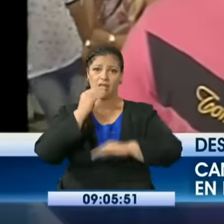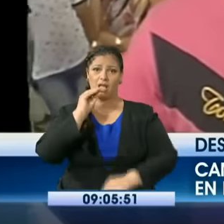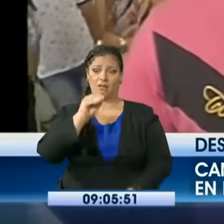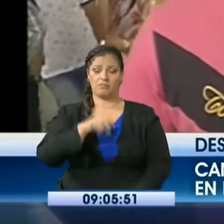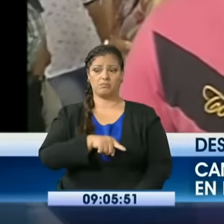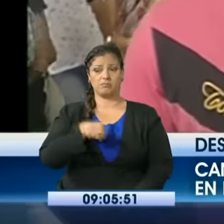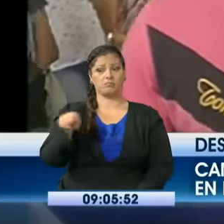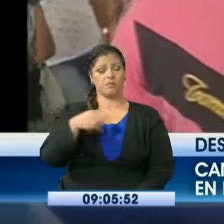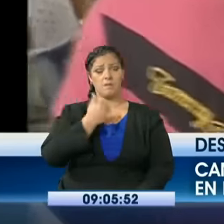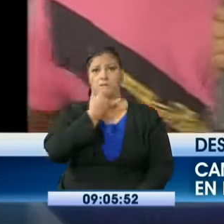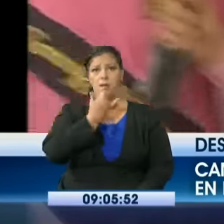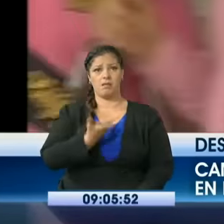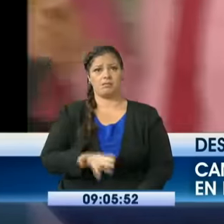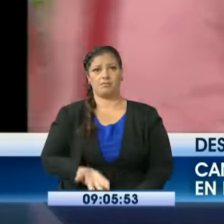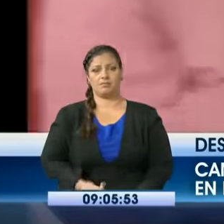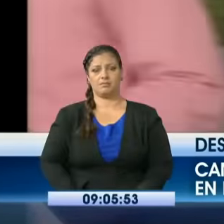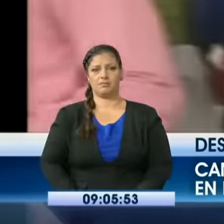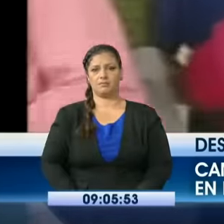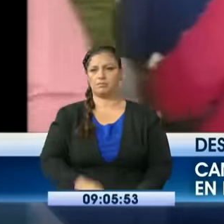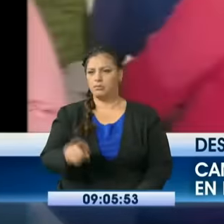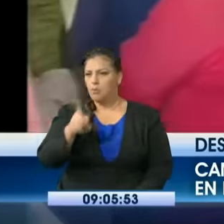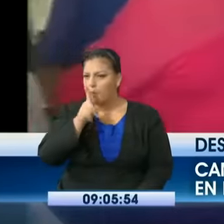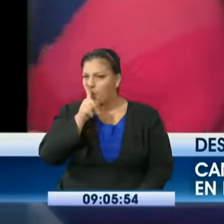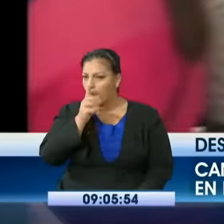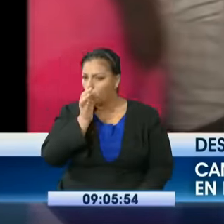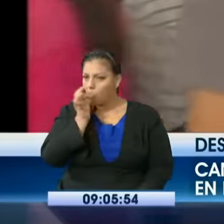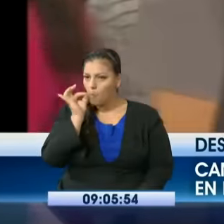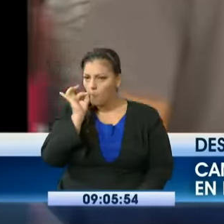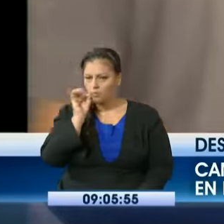que él vea qué hacer. ¿Se quedaría callado? No,